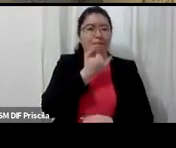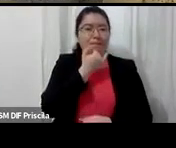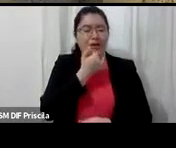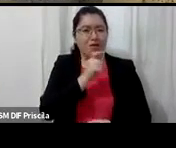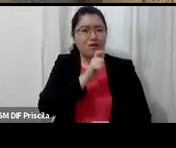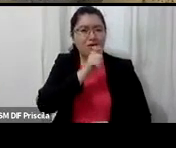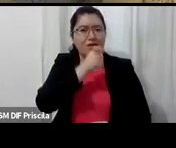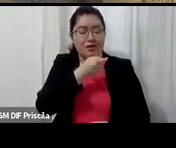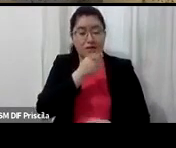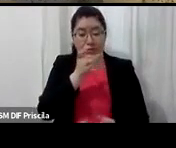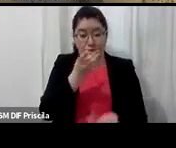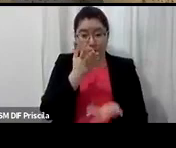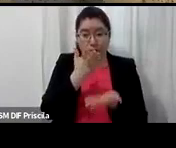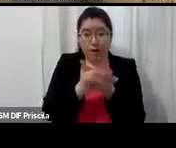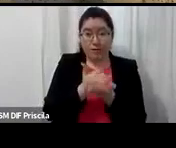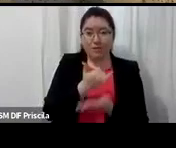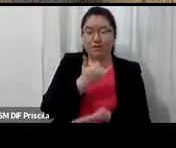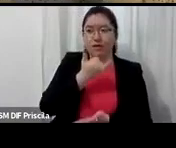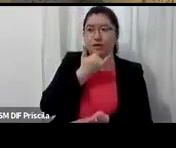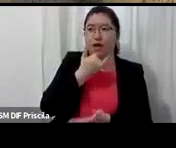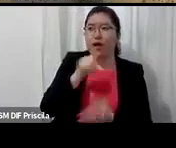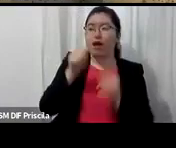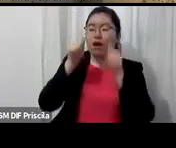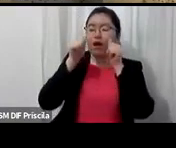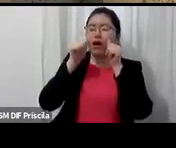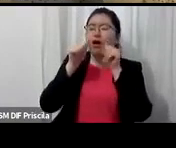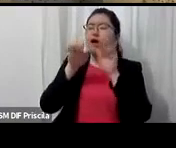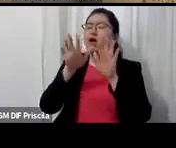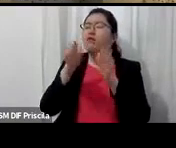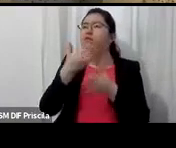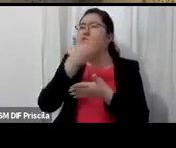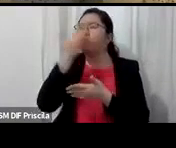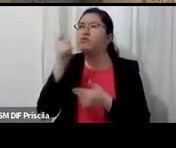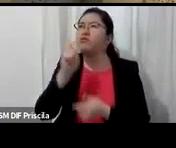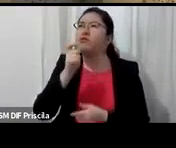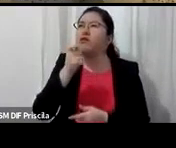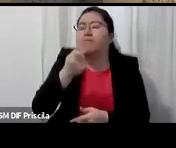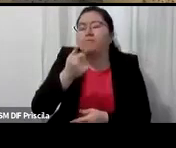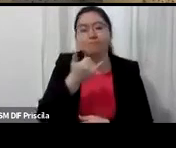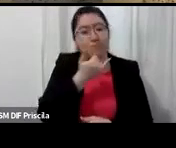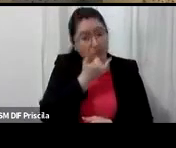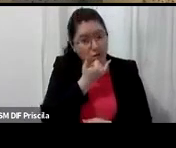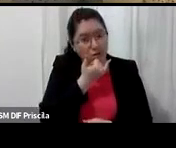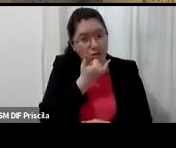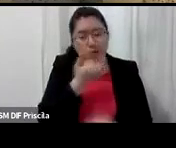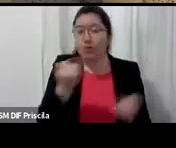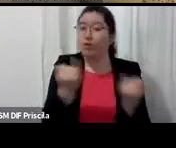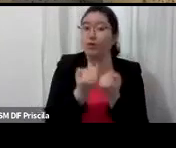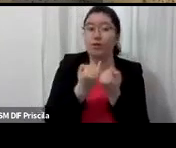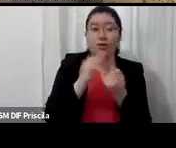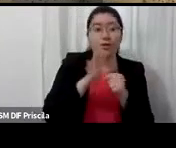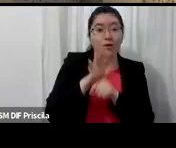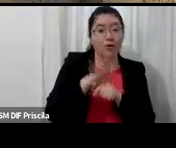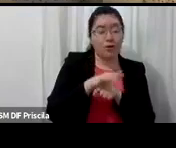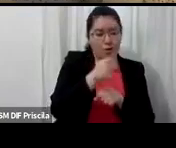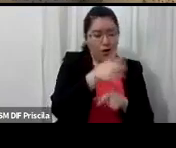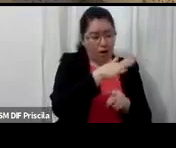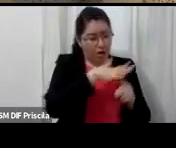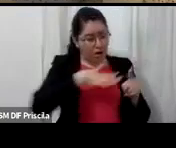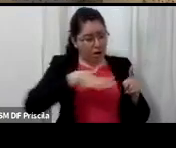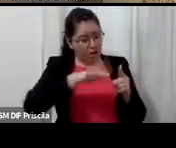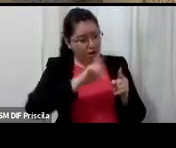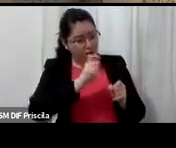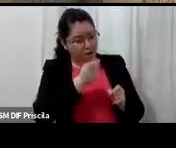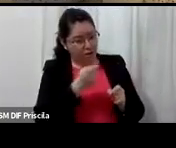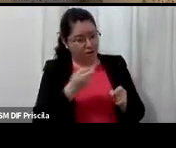realmente implica perdonar a ciegas, es considerar las posibilidades de conciliación a partir de la evaluación humana